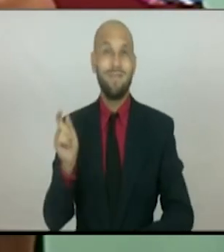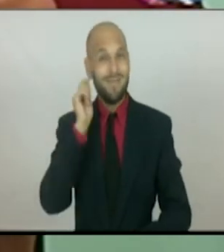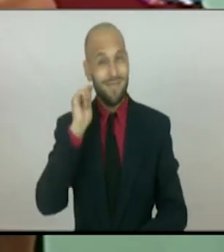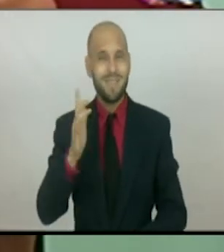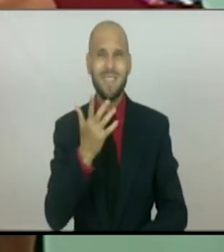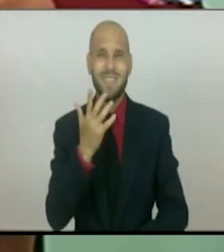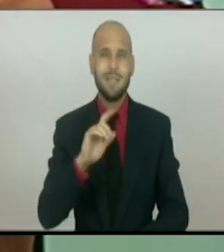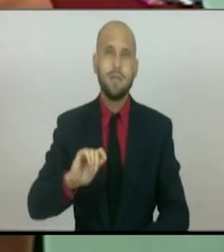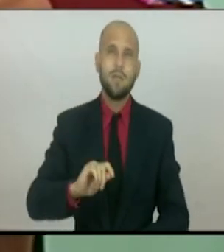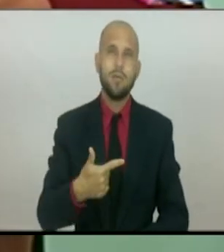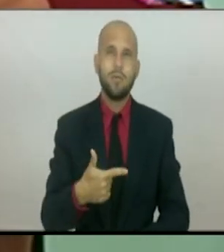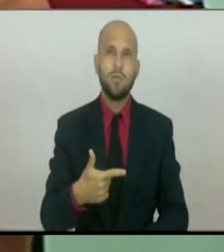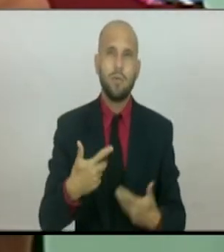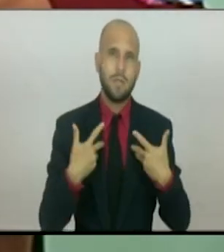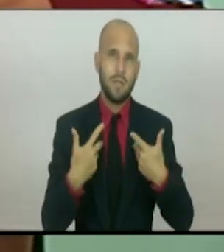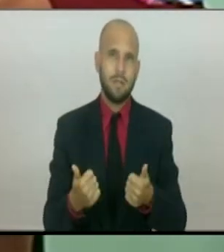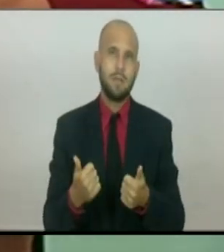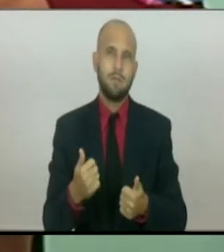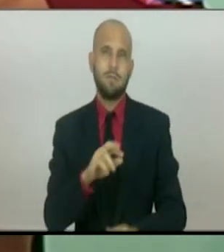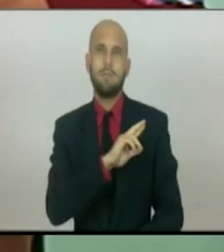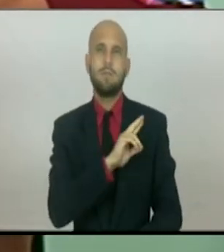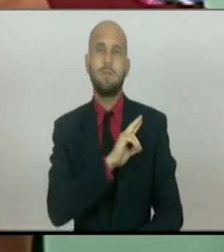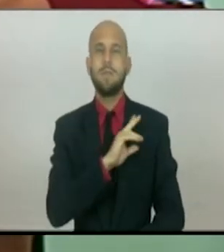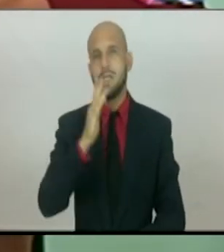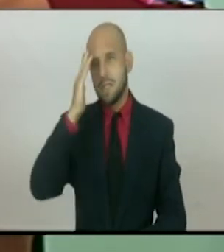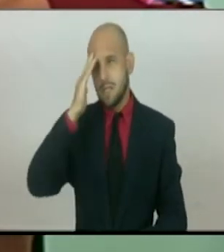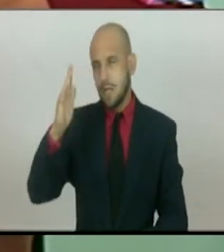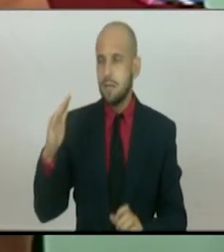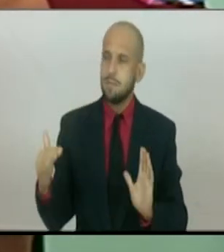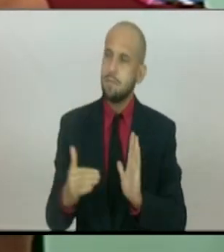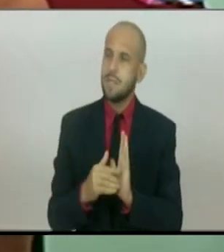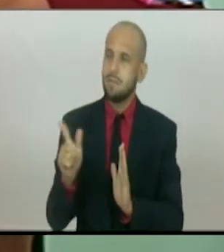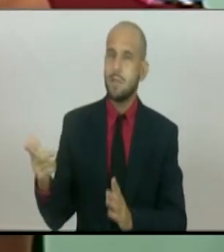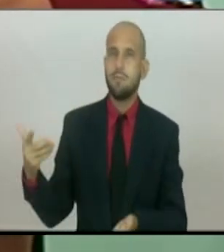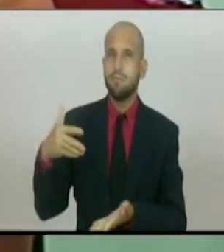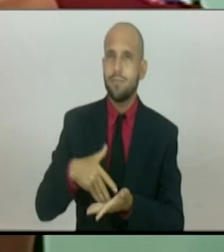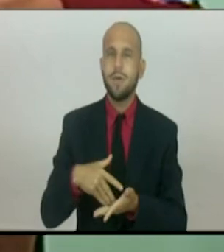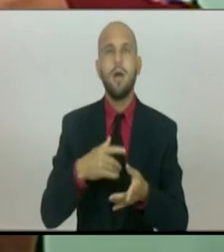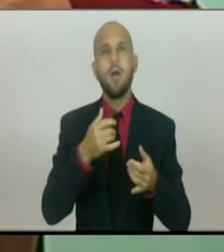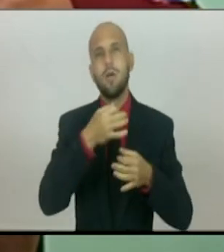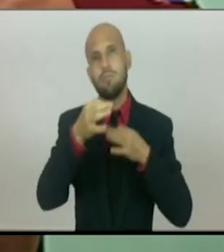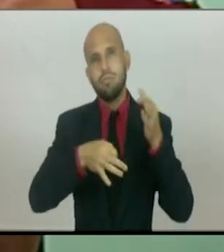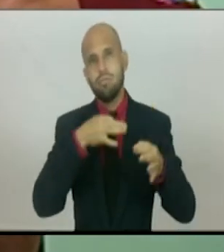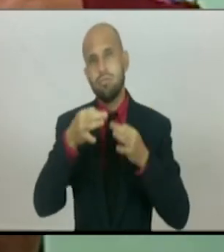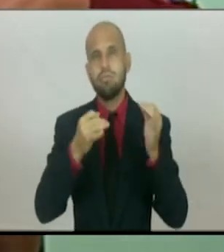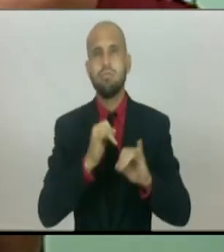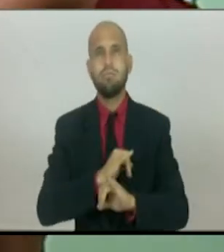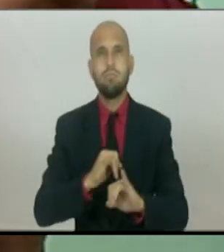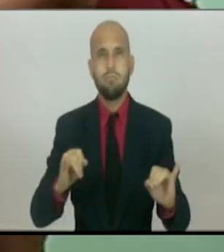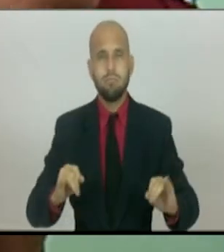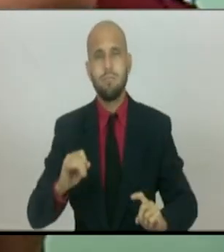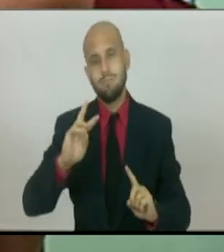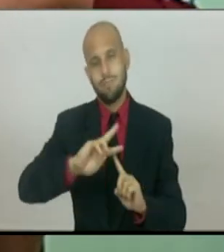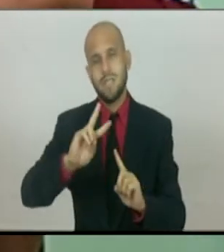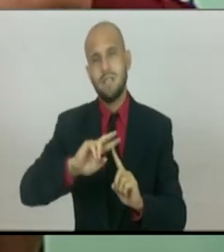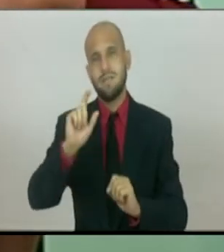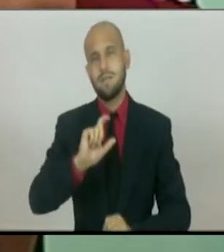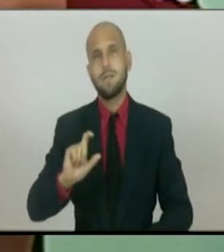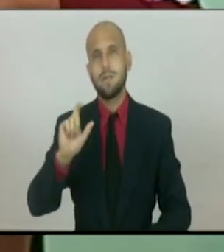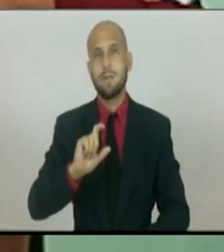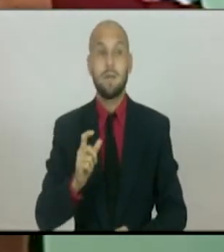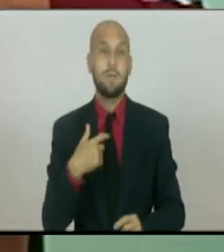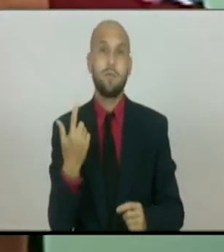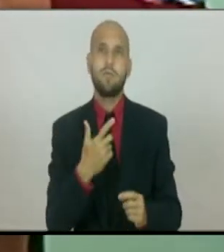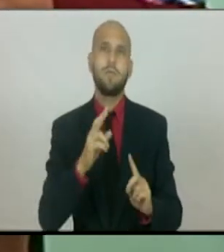provincial de Vectores, Yasnaya Prada. Gracias, como siempre, a nombre del equipo de realización de Televisión Camagüey, de los